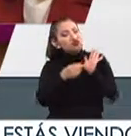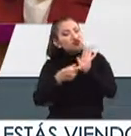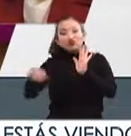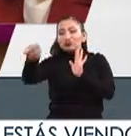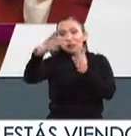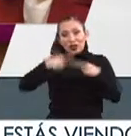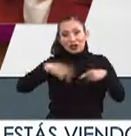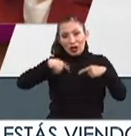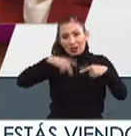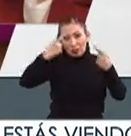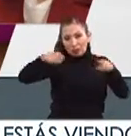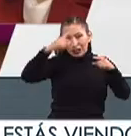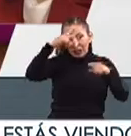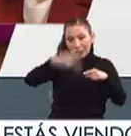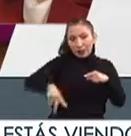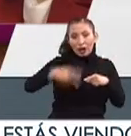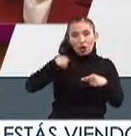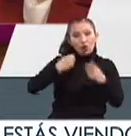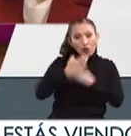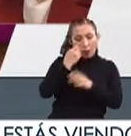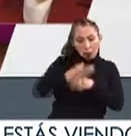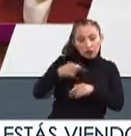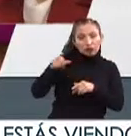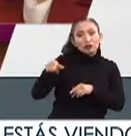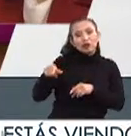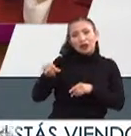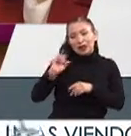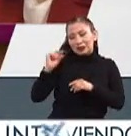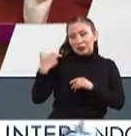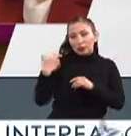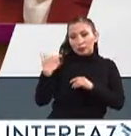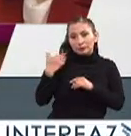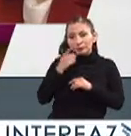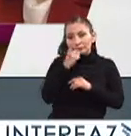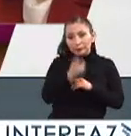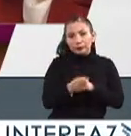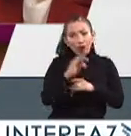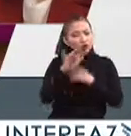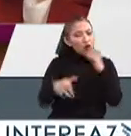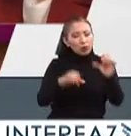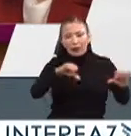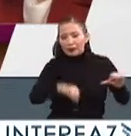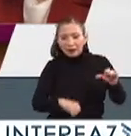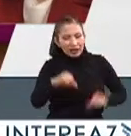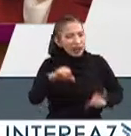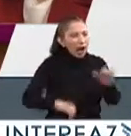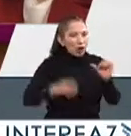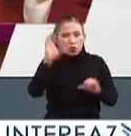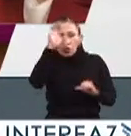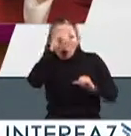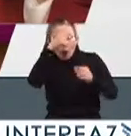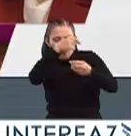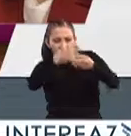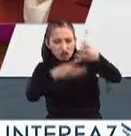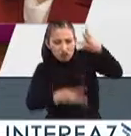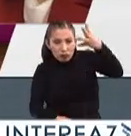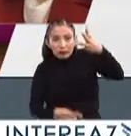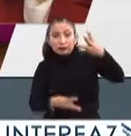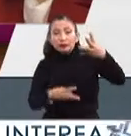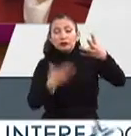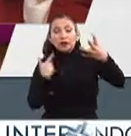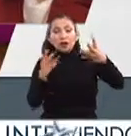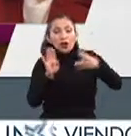los músicos mexicanos contemporáneos, también, como bien lo estabas mencionando, con todas estas actividades culturales y